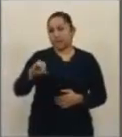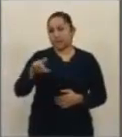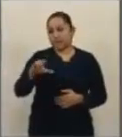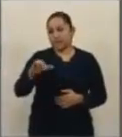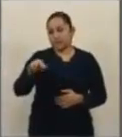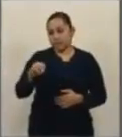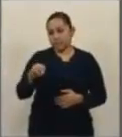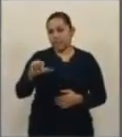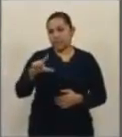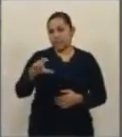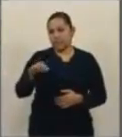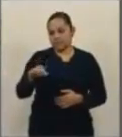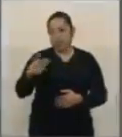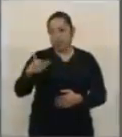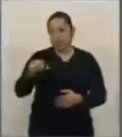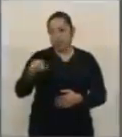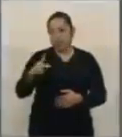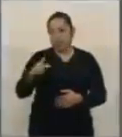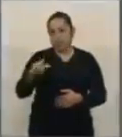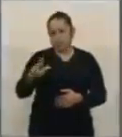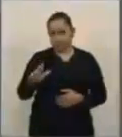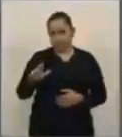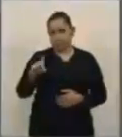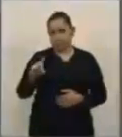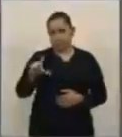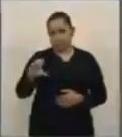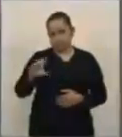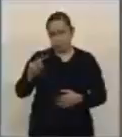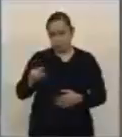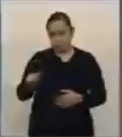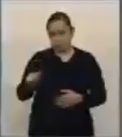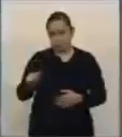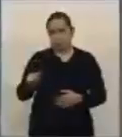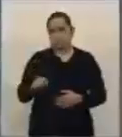Emiliano Alén Gaspar de la Cruz,